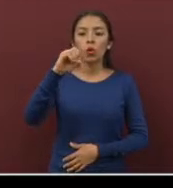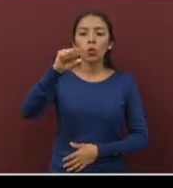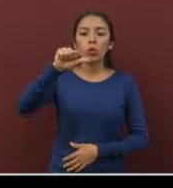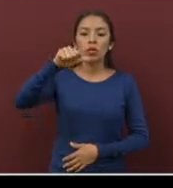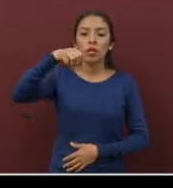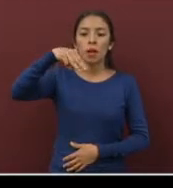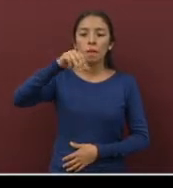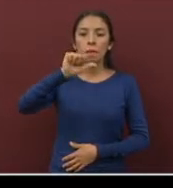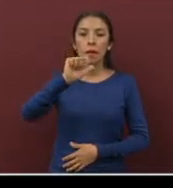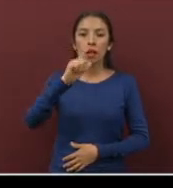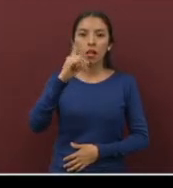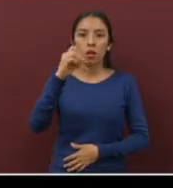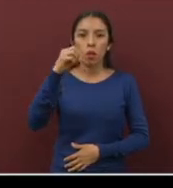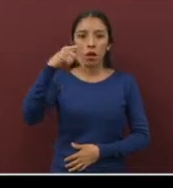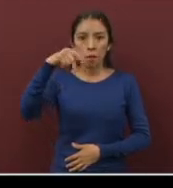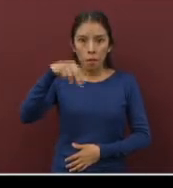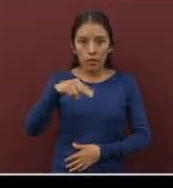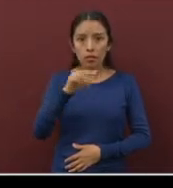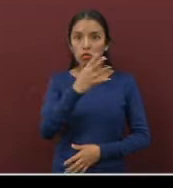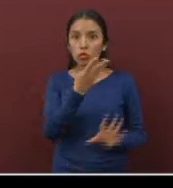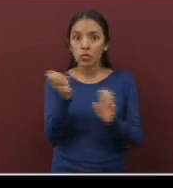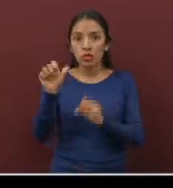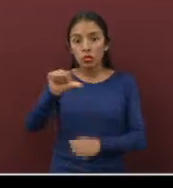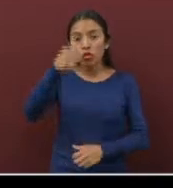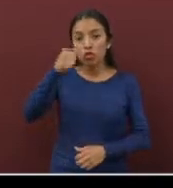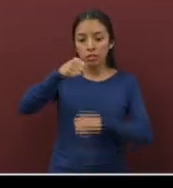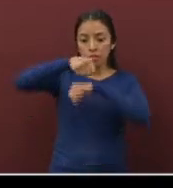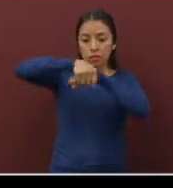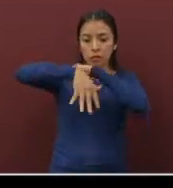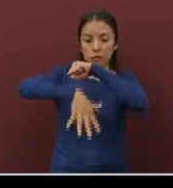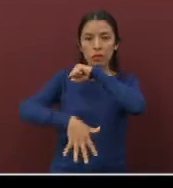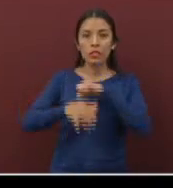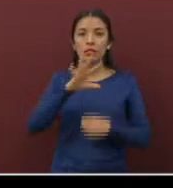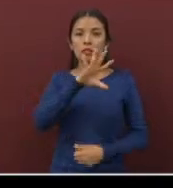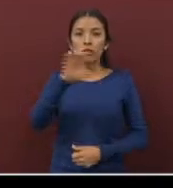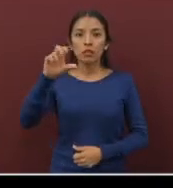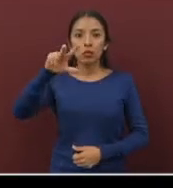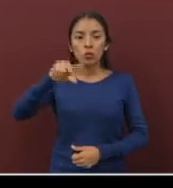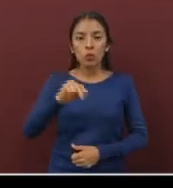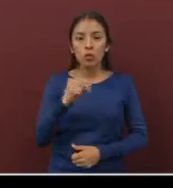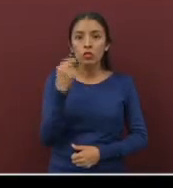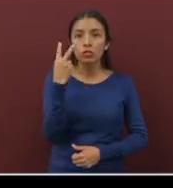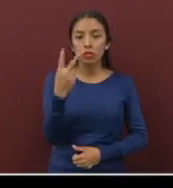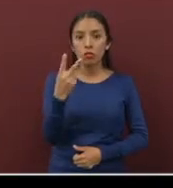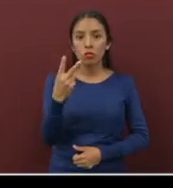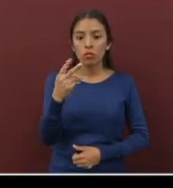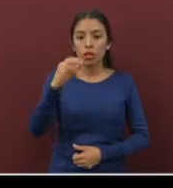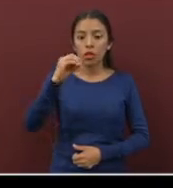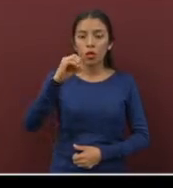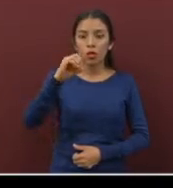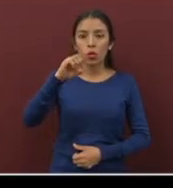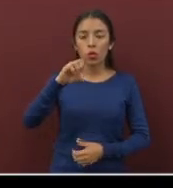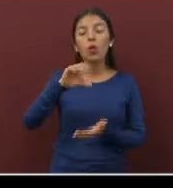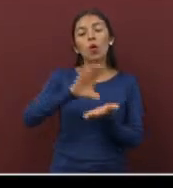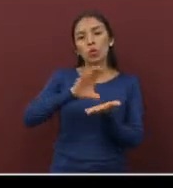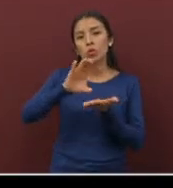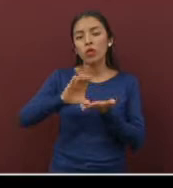sumaya 911 san andrés tuxtla ahora 582 y cosoleacaque